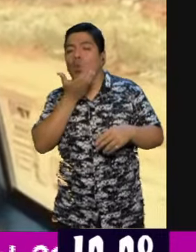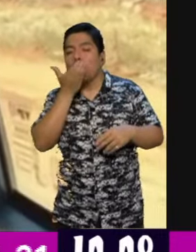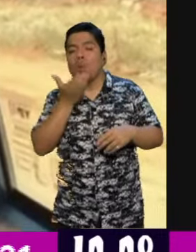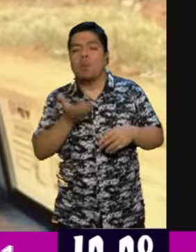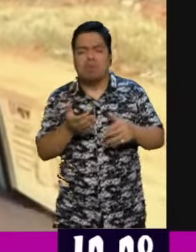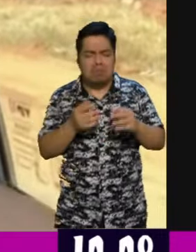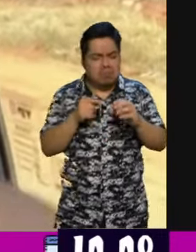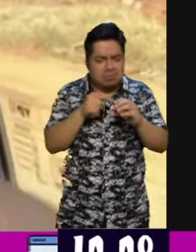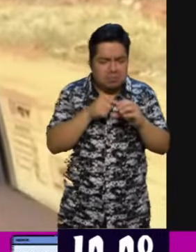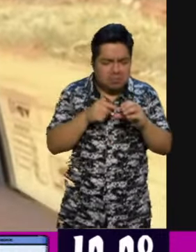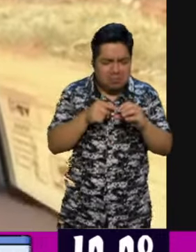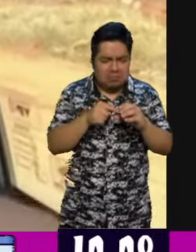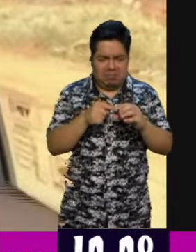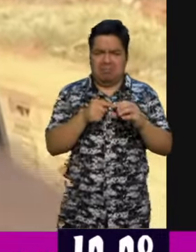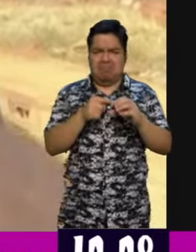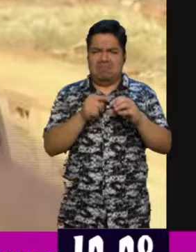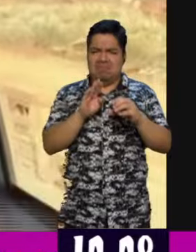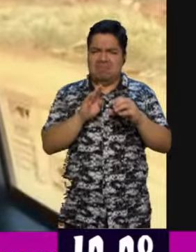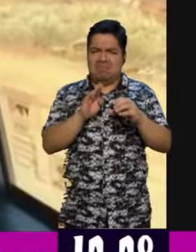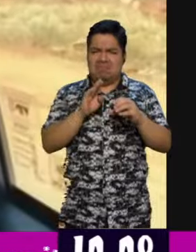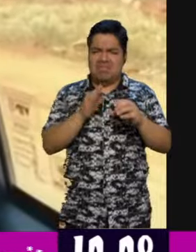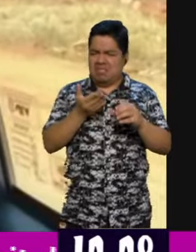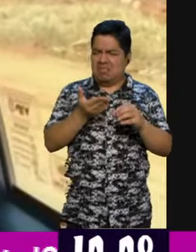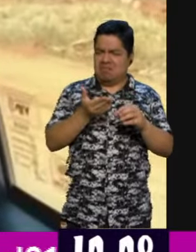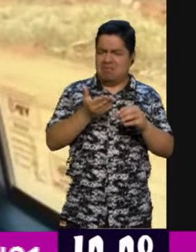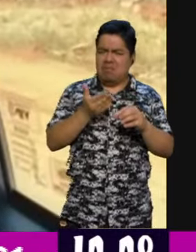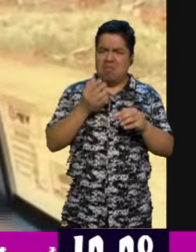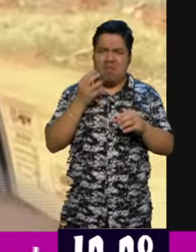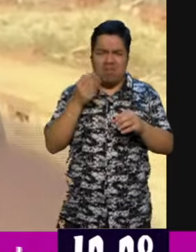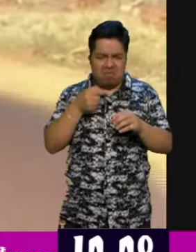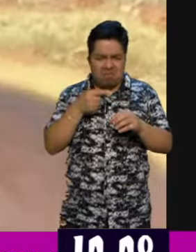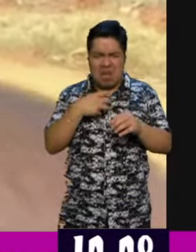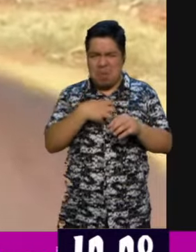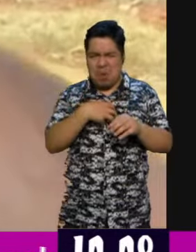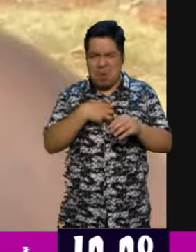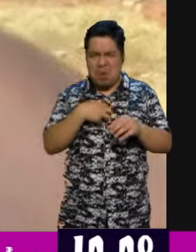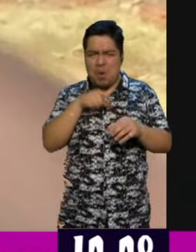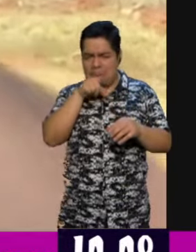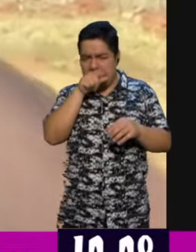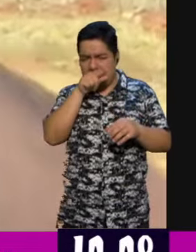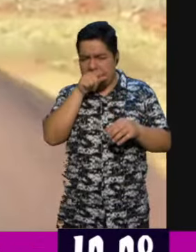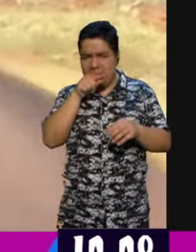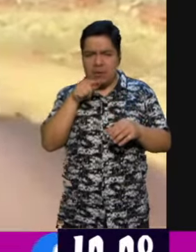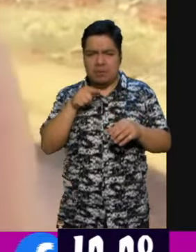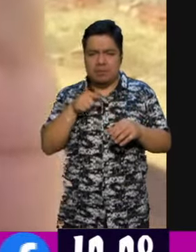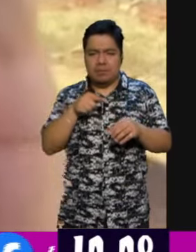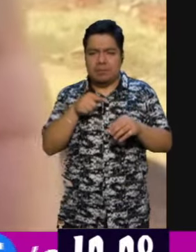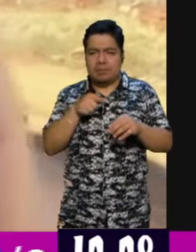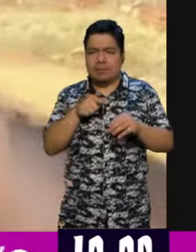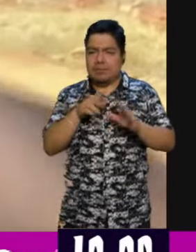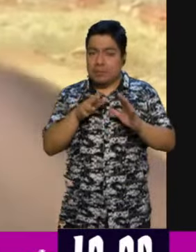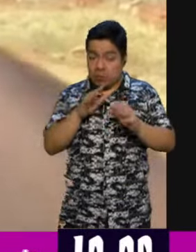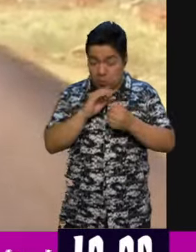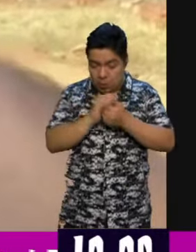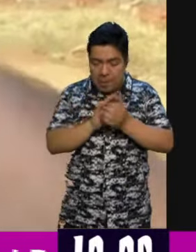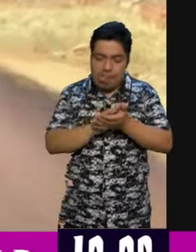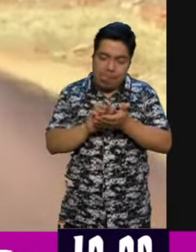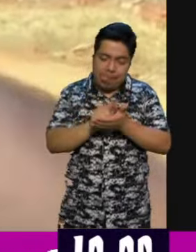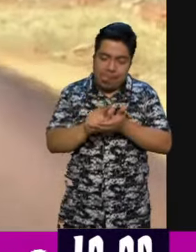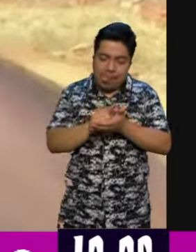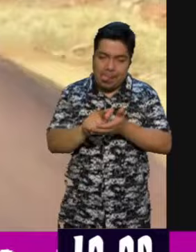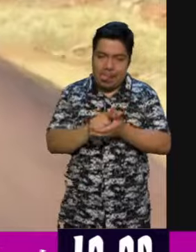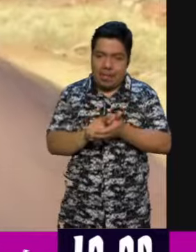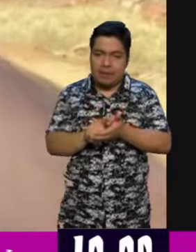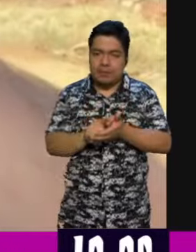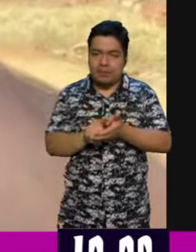la cascarita del huevo llena de popó de gallina y lo lava. ¿Sí? Claro. Entonces, si tienes esa costumbre, ahora sí es